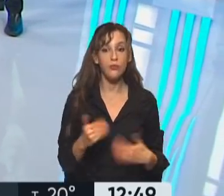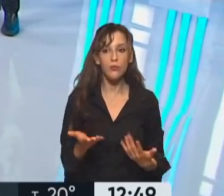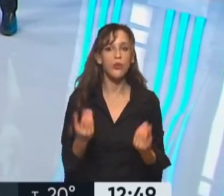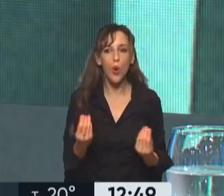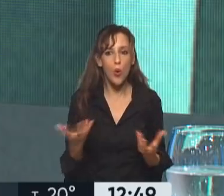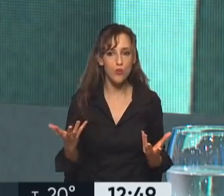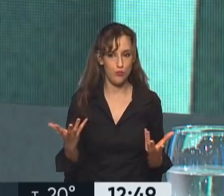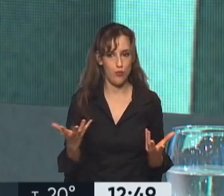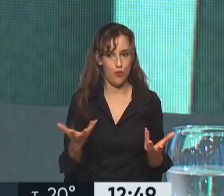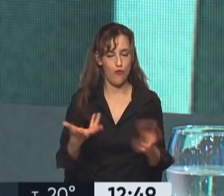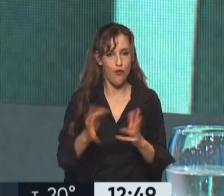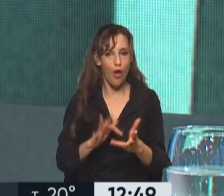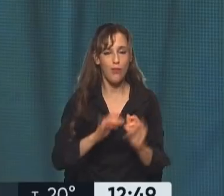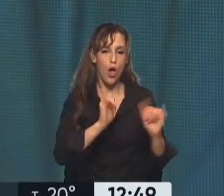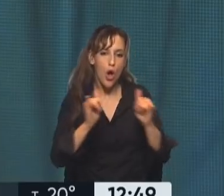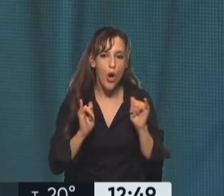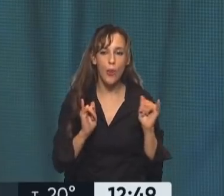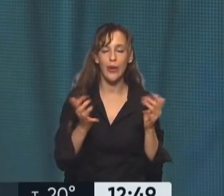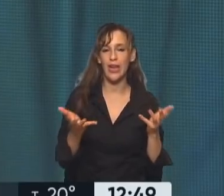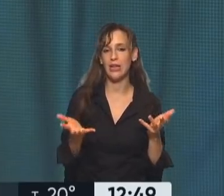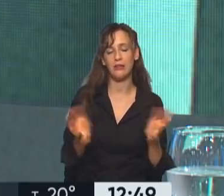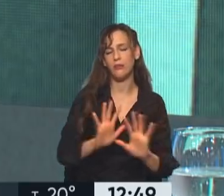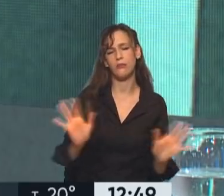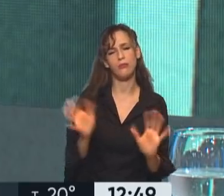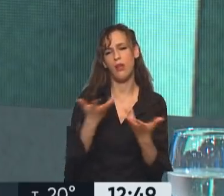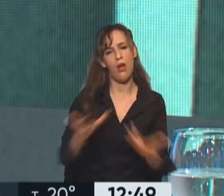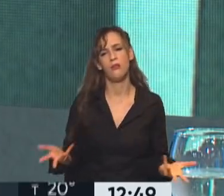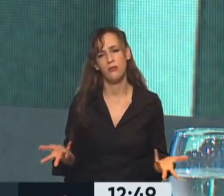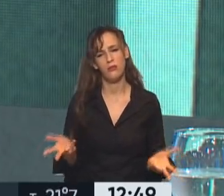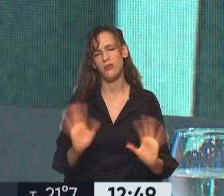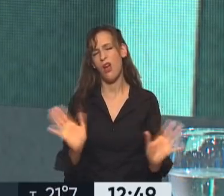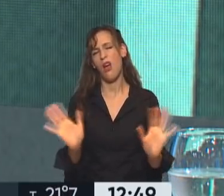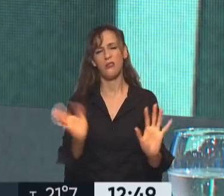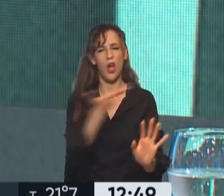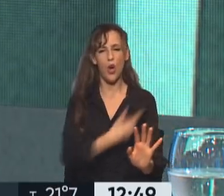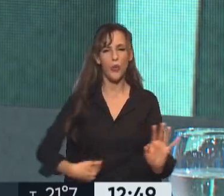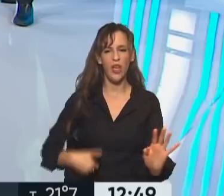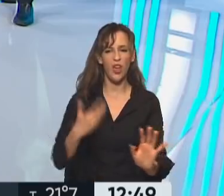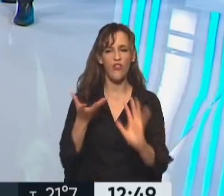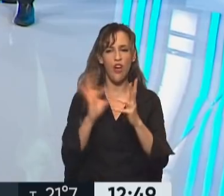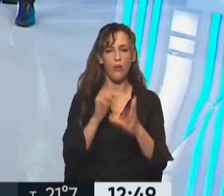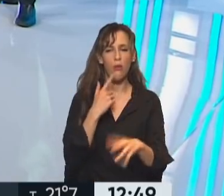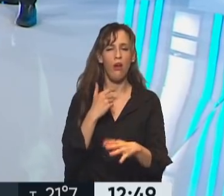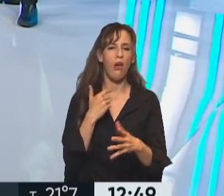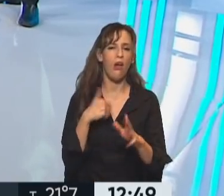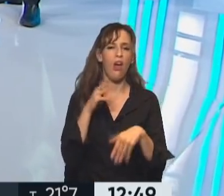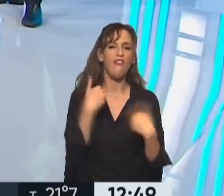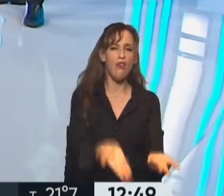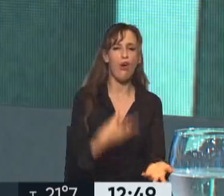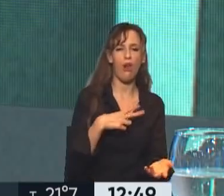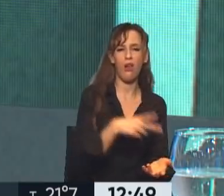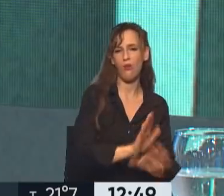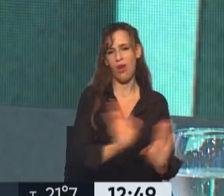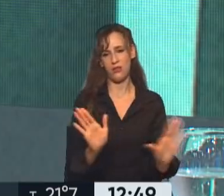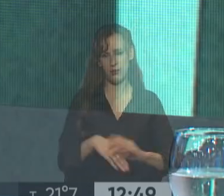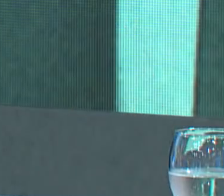electorado? La lectura del electorado, de los jóvenes y demás que están cansados de los gobiernos que representan al poder. Y después una pregunta para